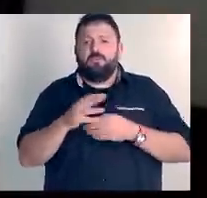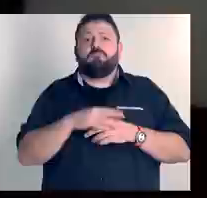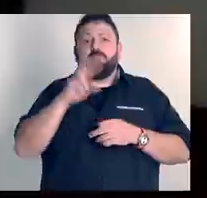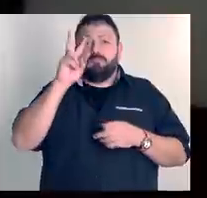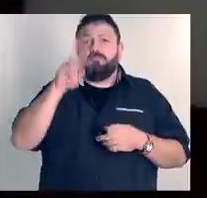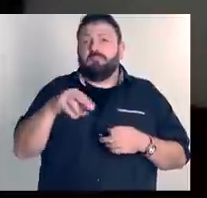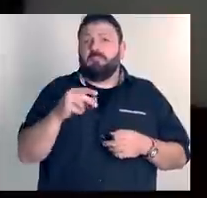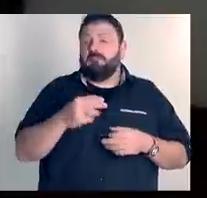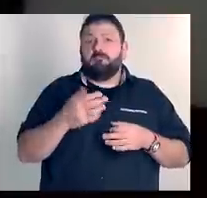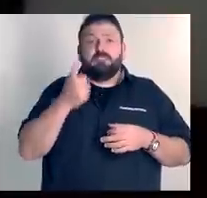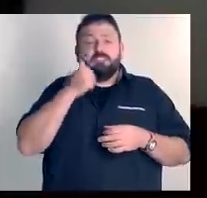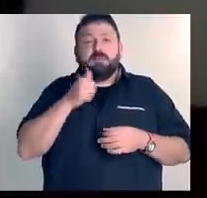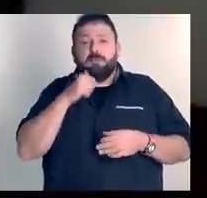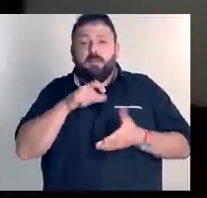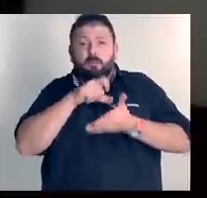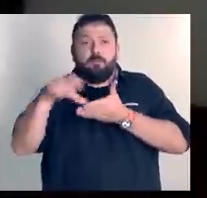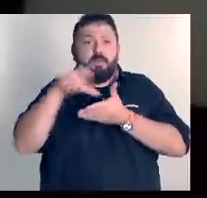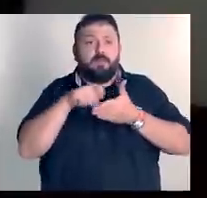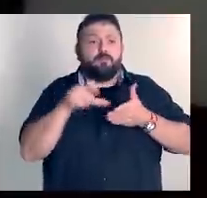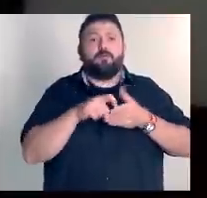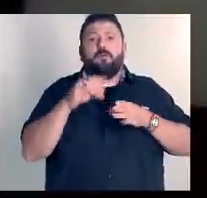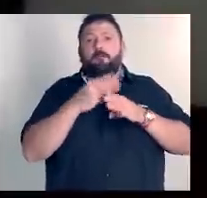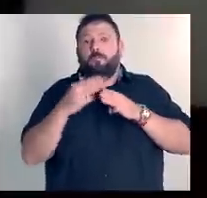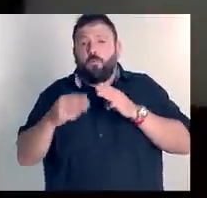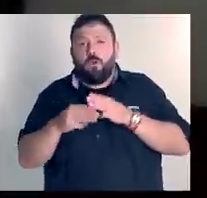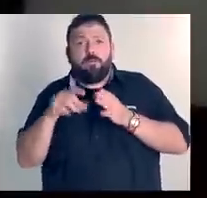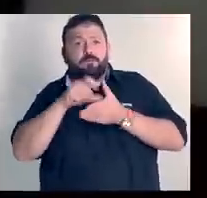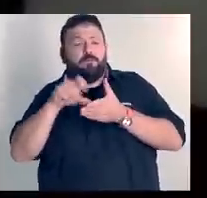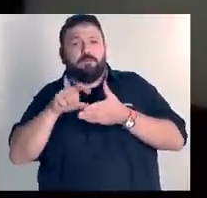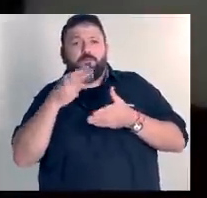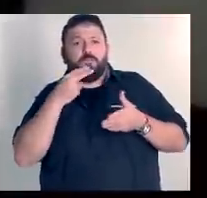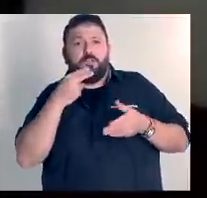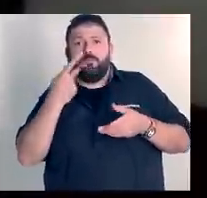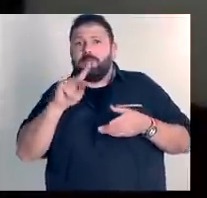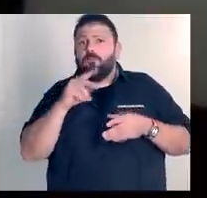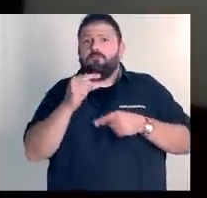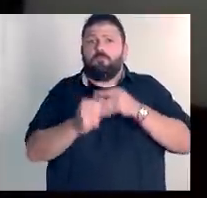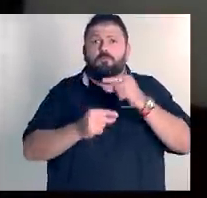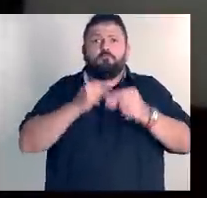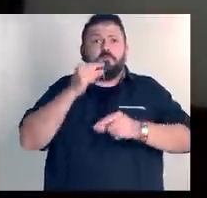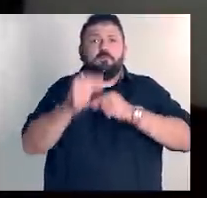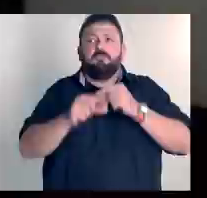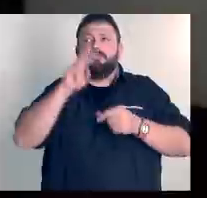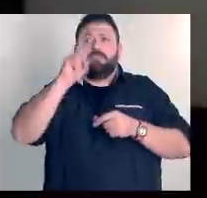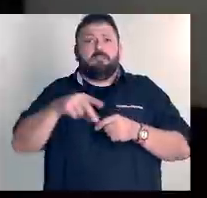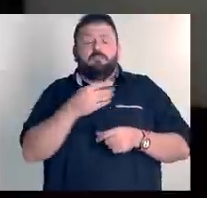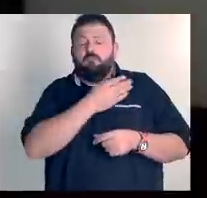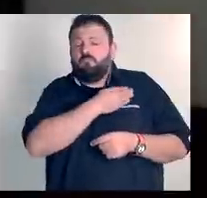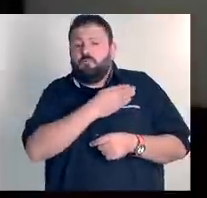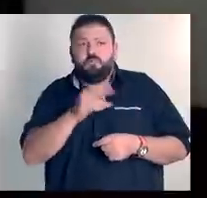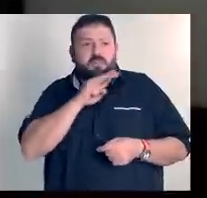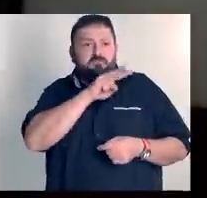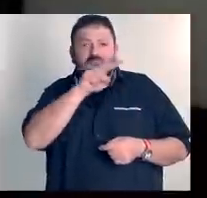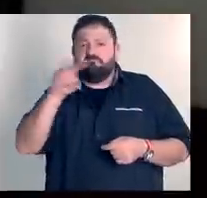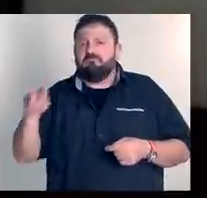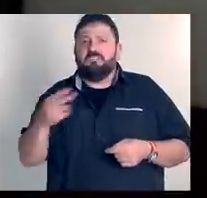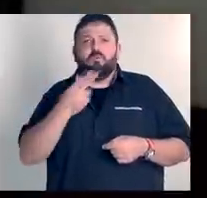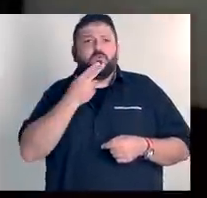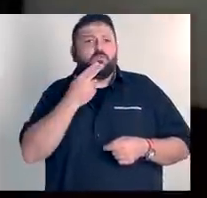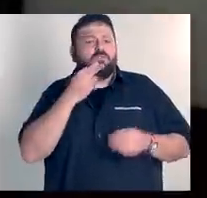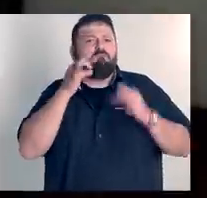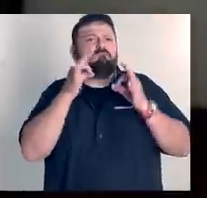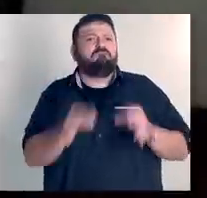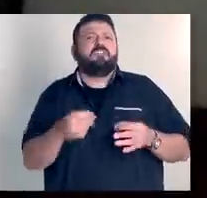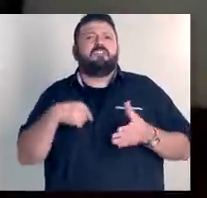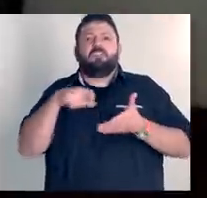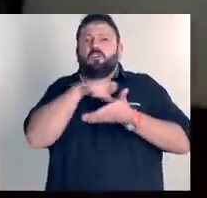eran puros muebles usados, pero para mí eran nuevos, ¿verdad? Yo le decía, todos estos muebles que ves son nuevos para mí, son usados, pero con Omnilife los